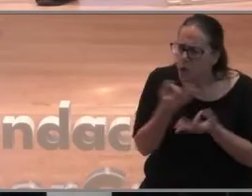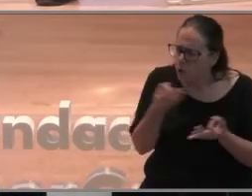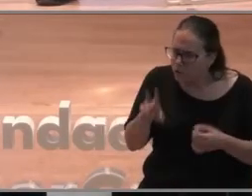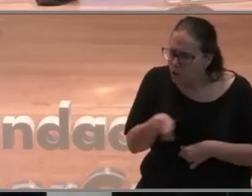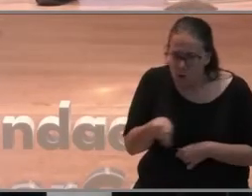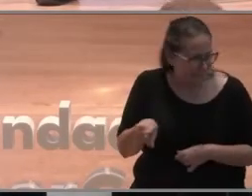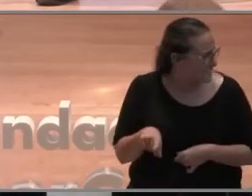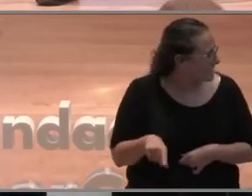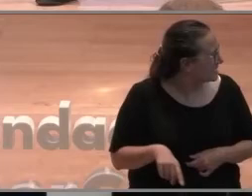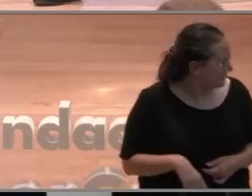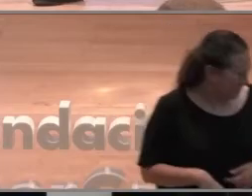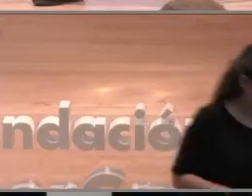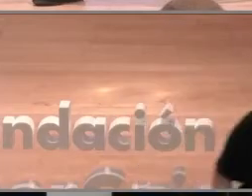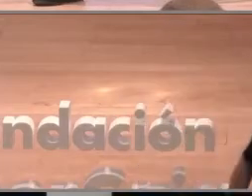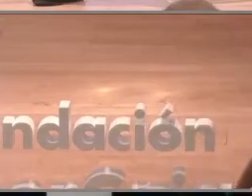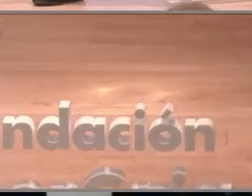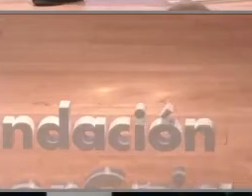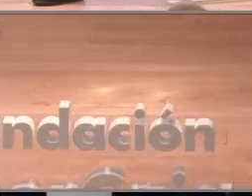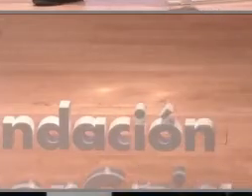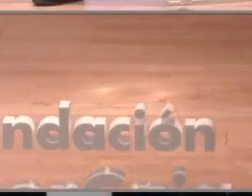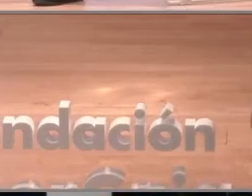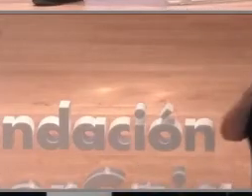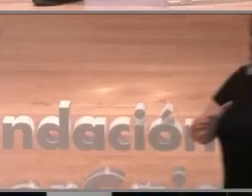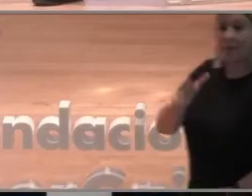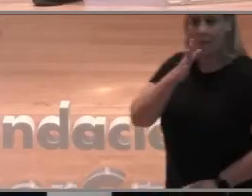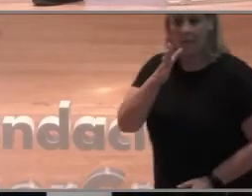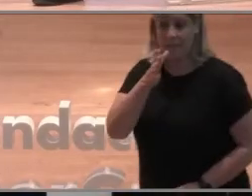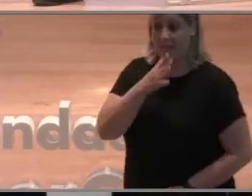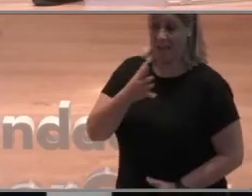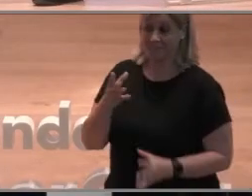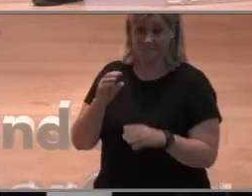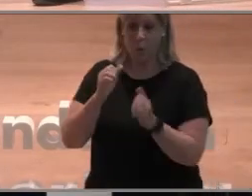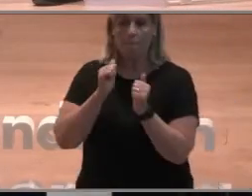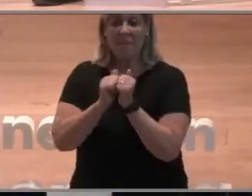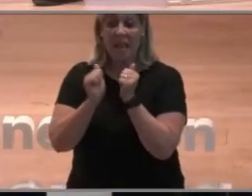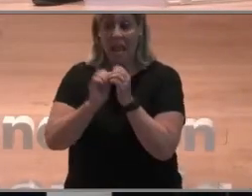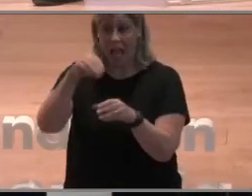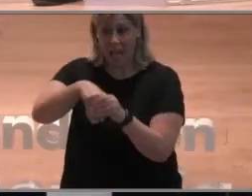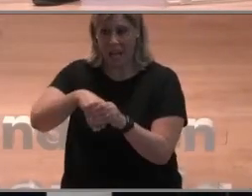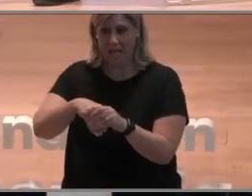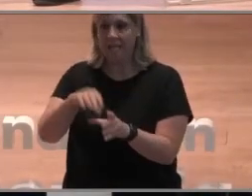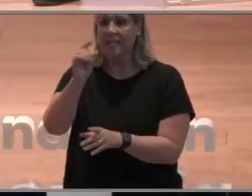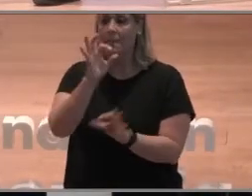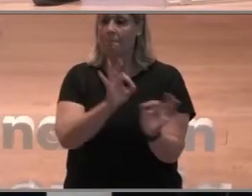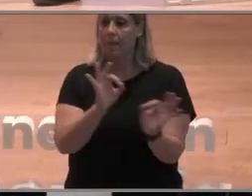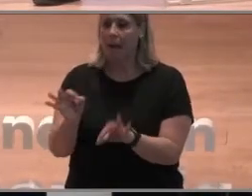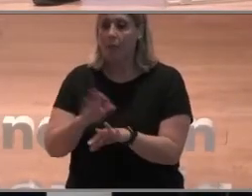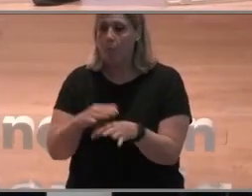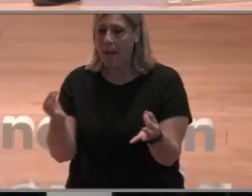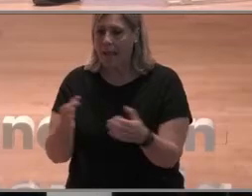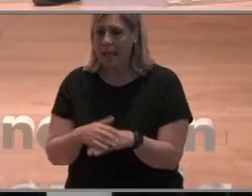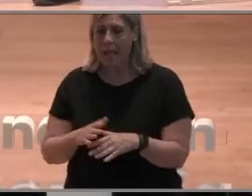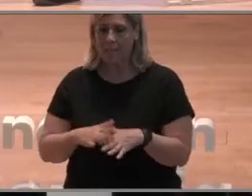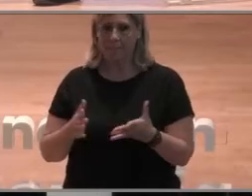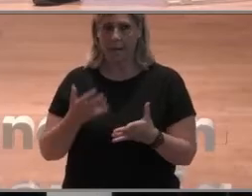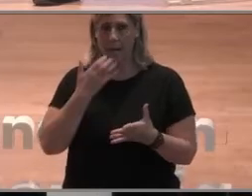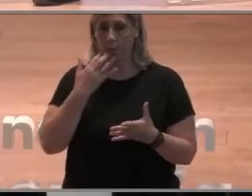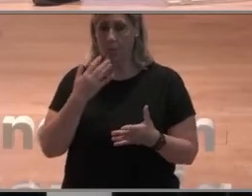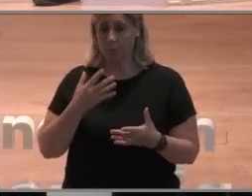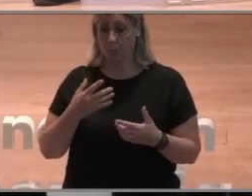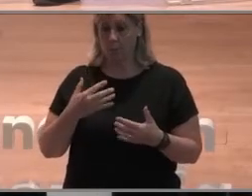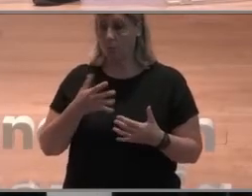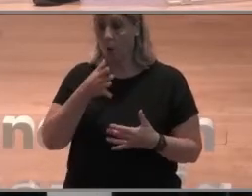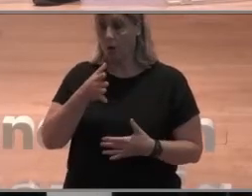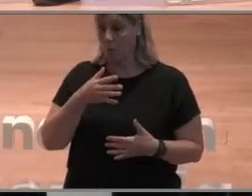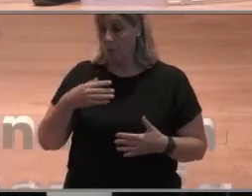No, a ver, las bebidas isotónicas están diseñadas para un deportista. Están diseñadas para reponer las pérdidas que